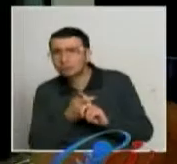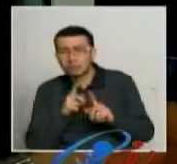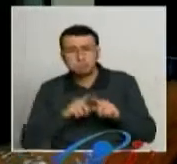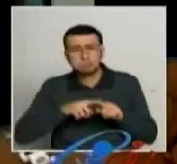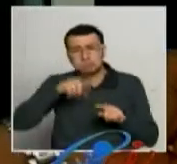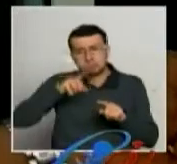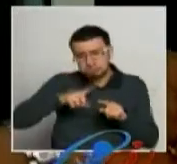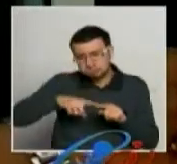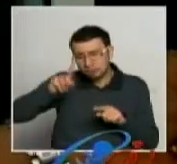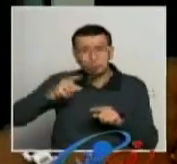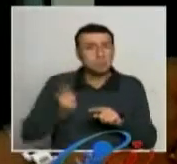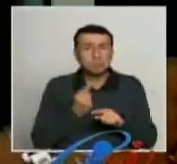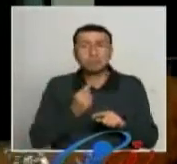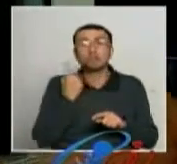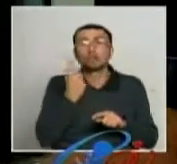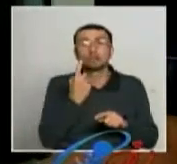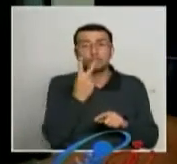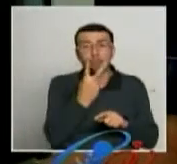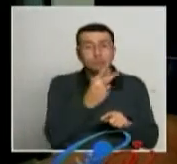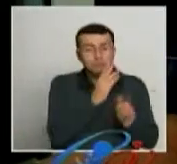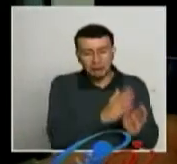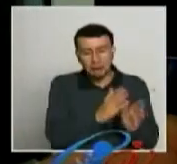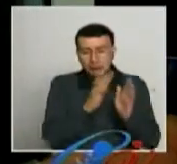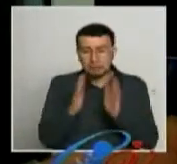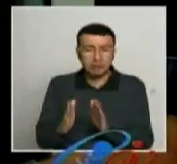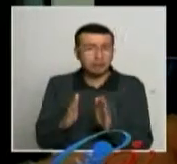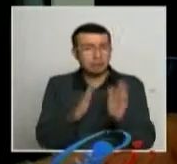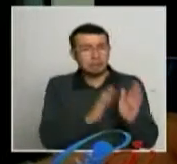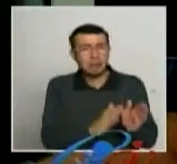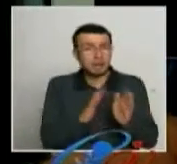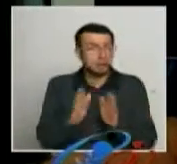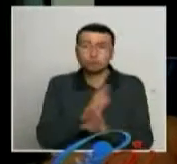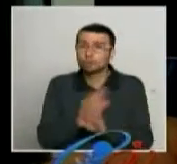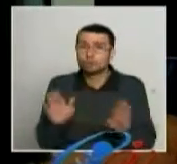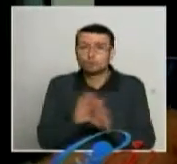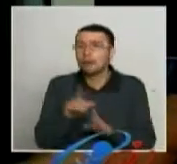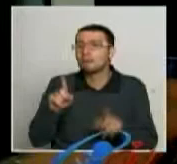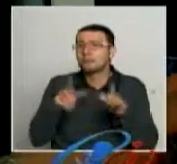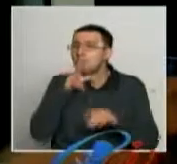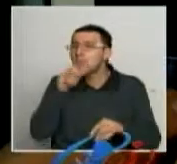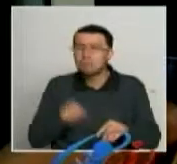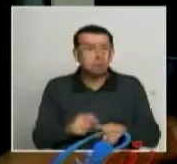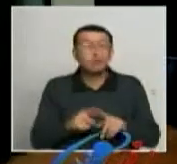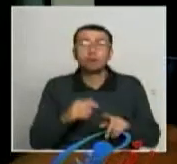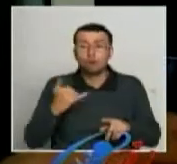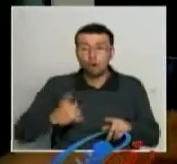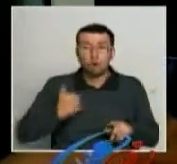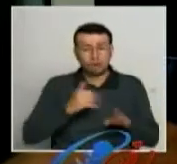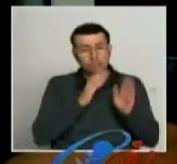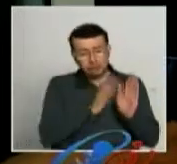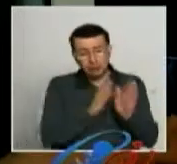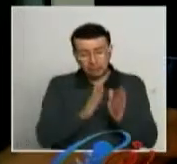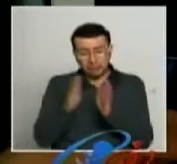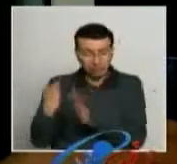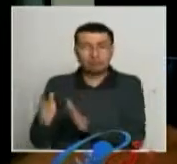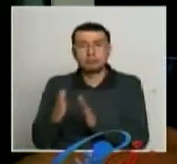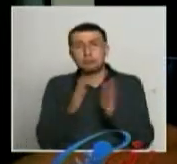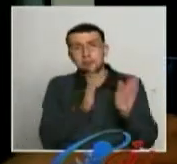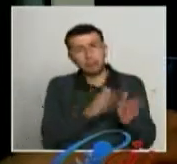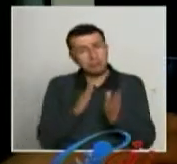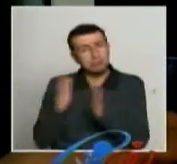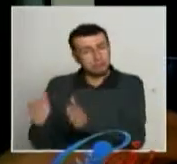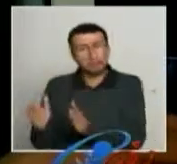solamente con dos fases, una fase acá, otra fase acá. Es muy importante en la forma de la onda también, nosotros analizamos todo